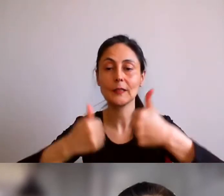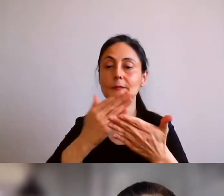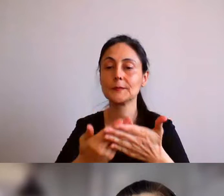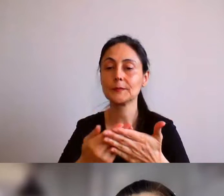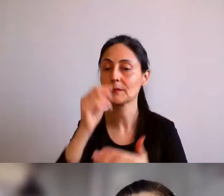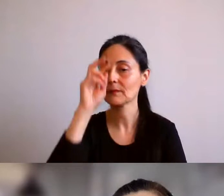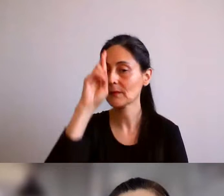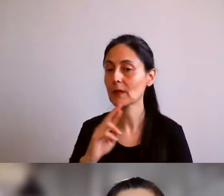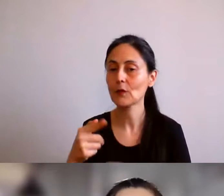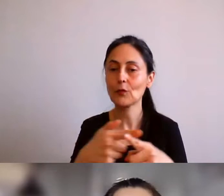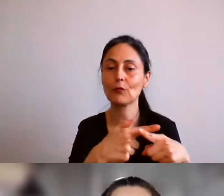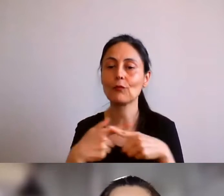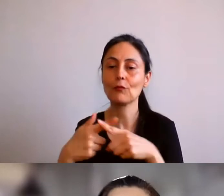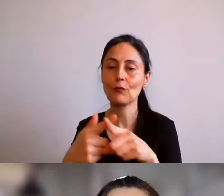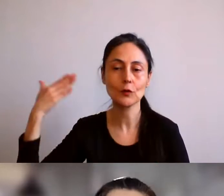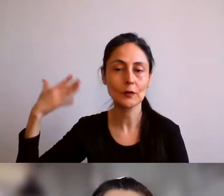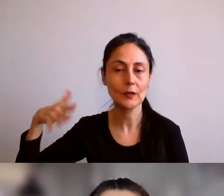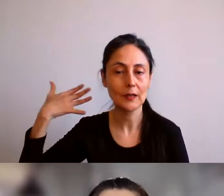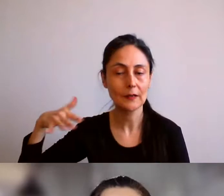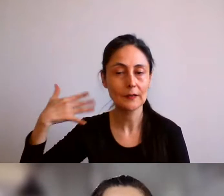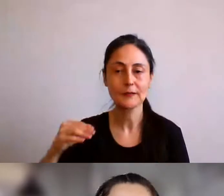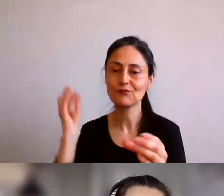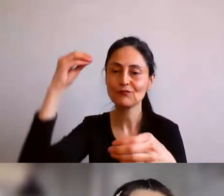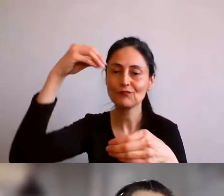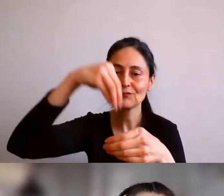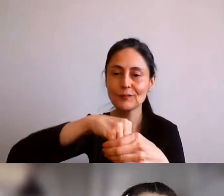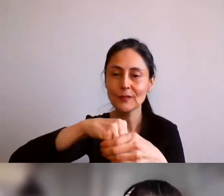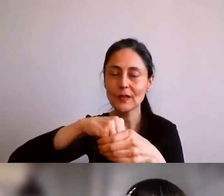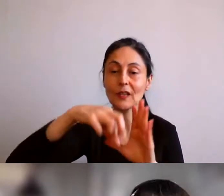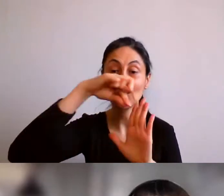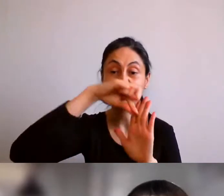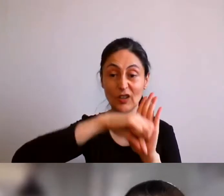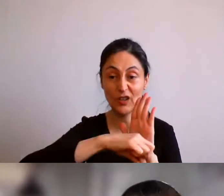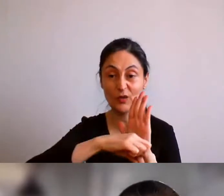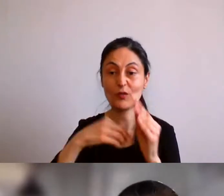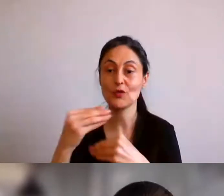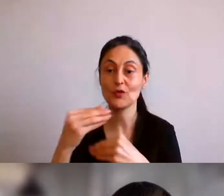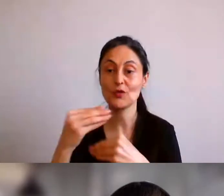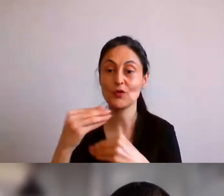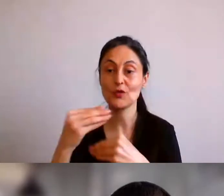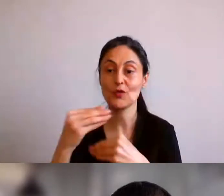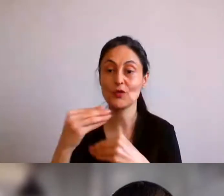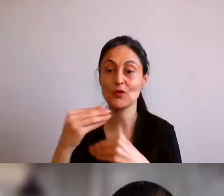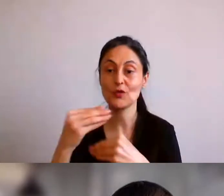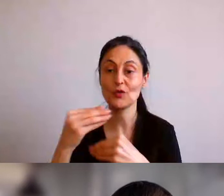social importante también dentro de estos procesos que están ocurriendo. Yo creo que